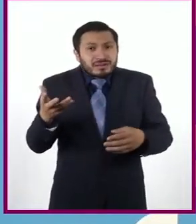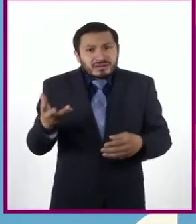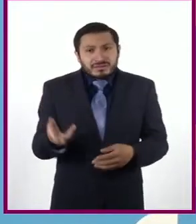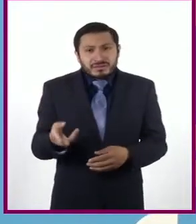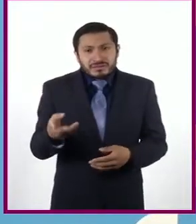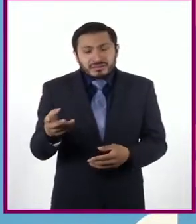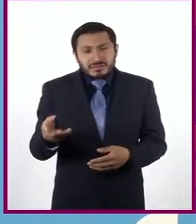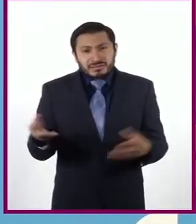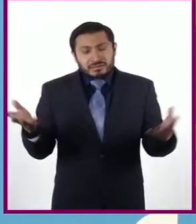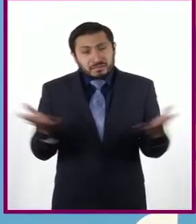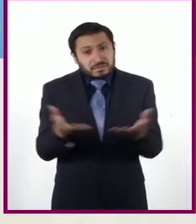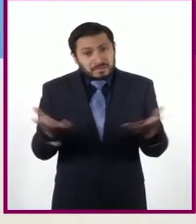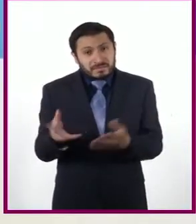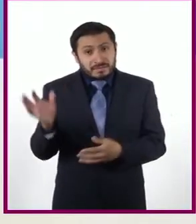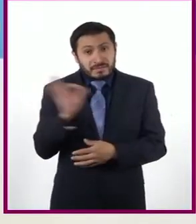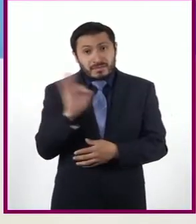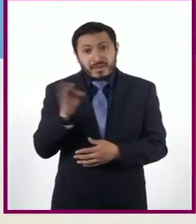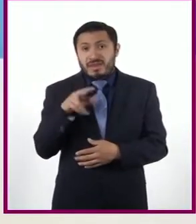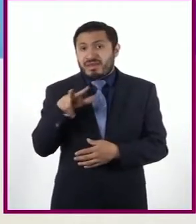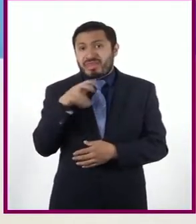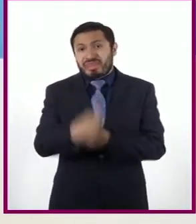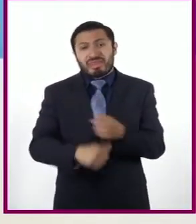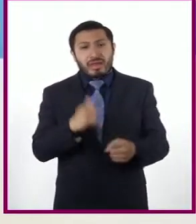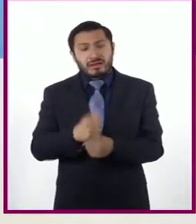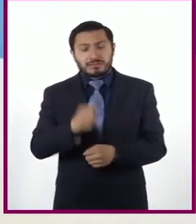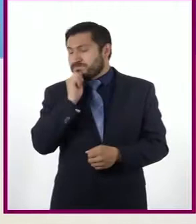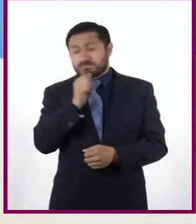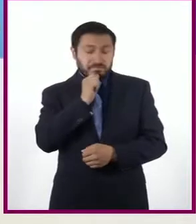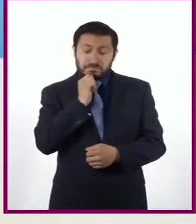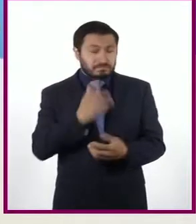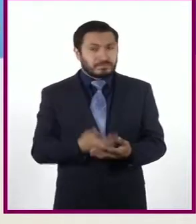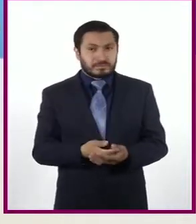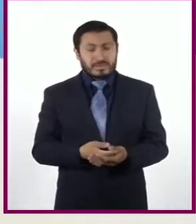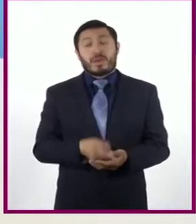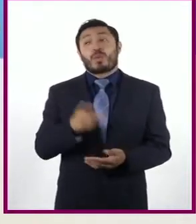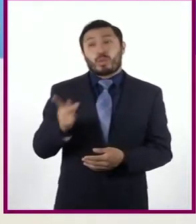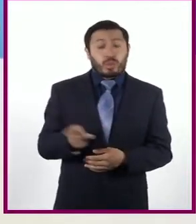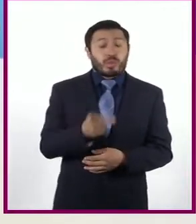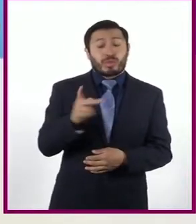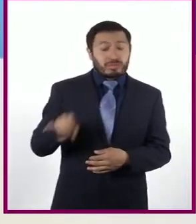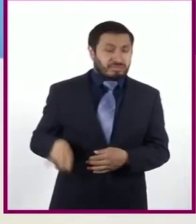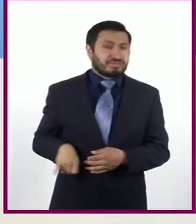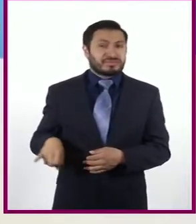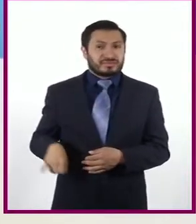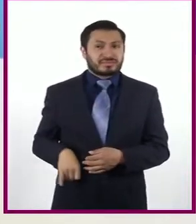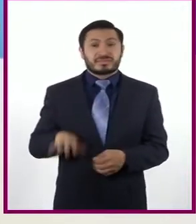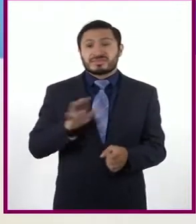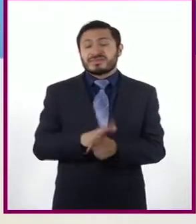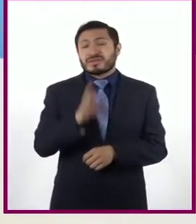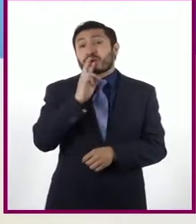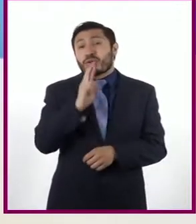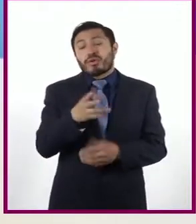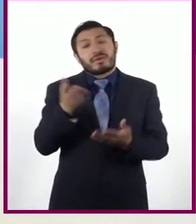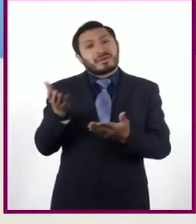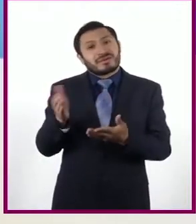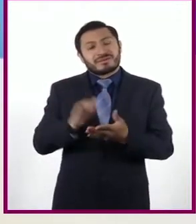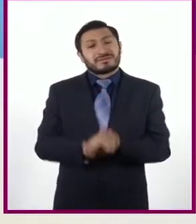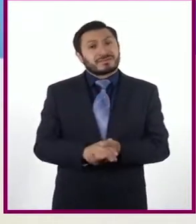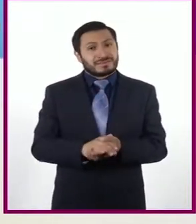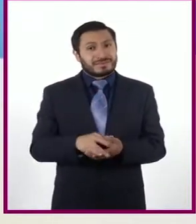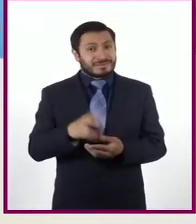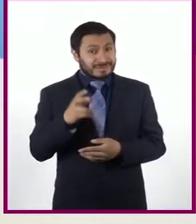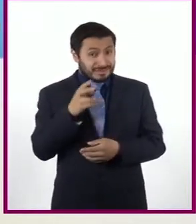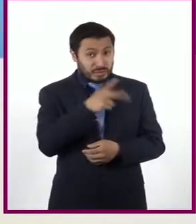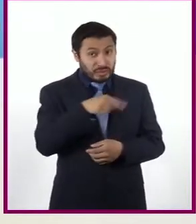cumplimos 18 años? Muy buena pregunta la que plantea Carlos. ¿Qué le contestarían a Carlos a partir de lo